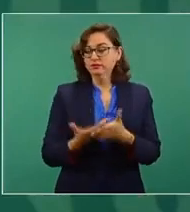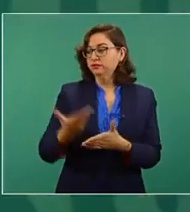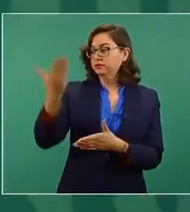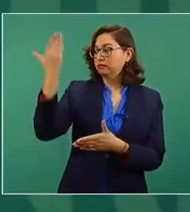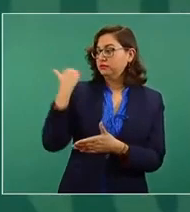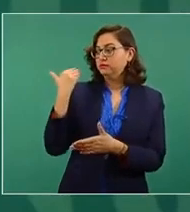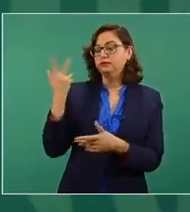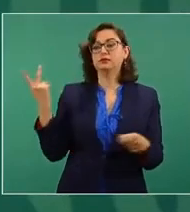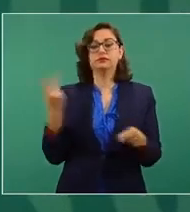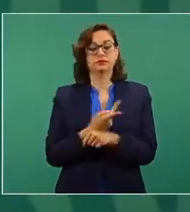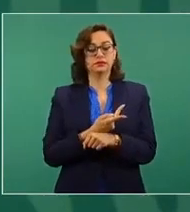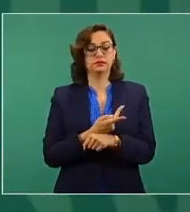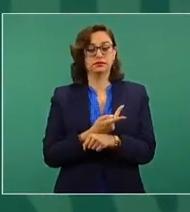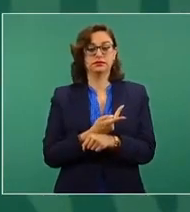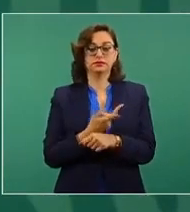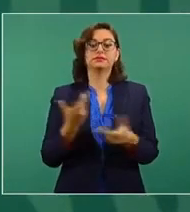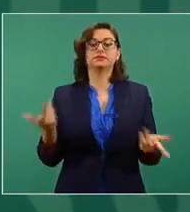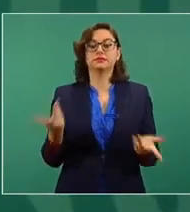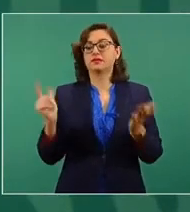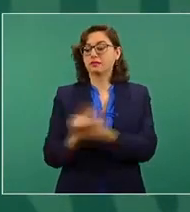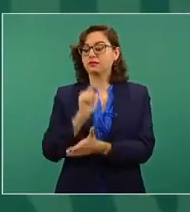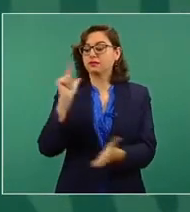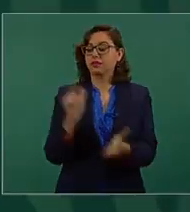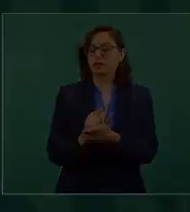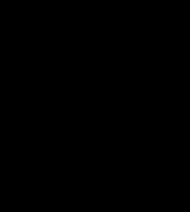a partir de la llamada reforma energética,